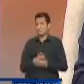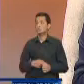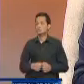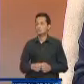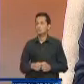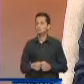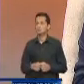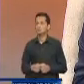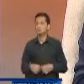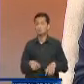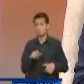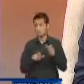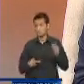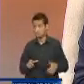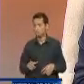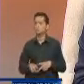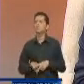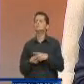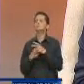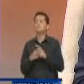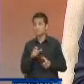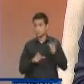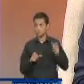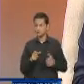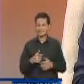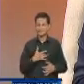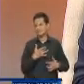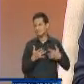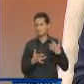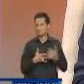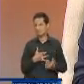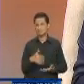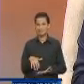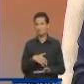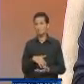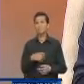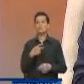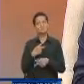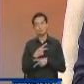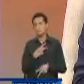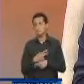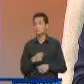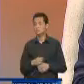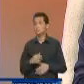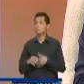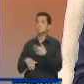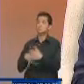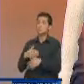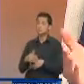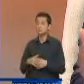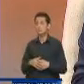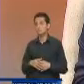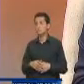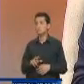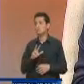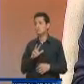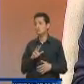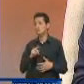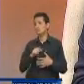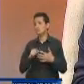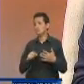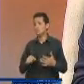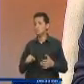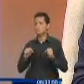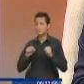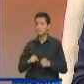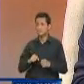ya moviliza de alguna forma a la población a tener cierta prevención. Y luego habrá por lo menos tres elementos adicionales